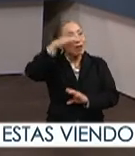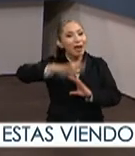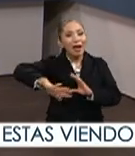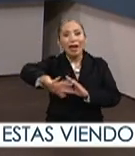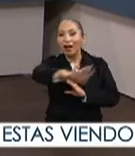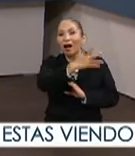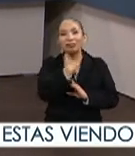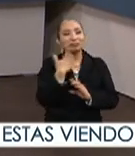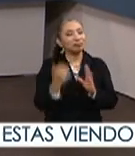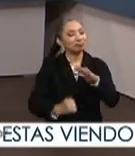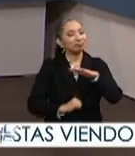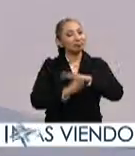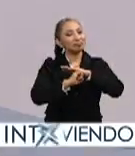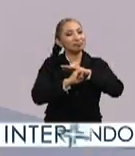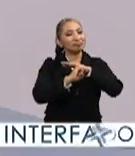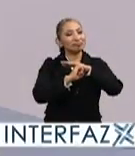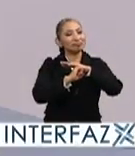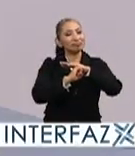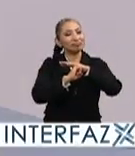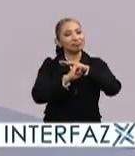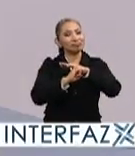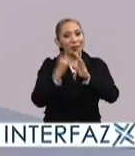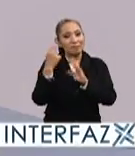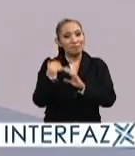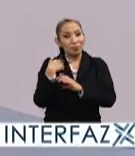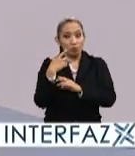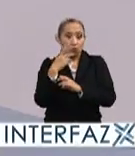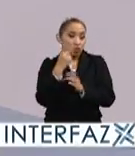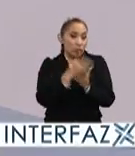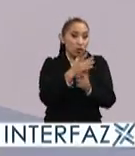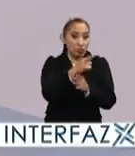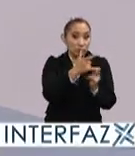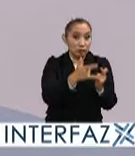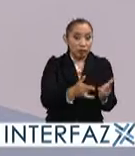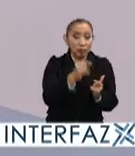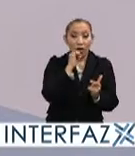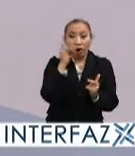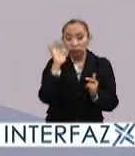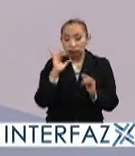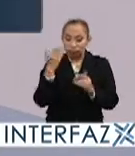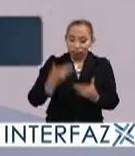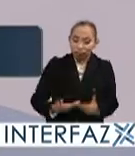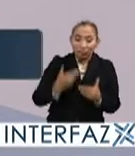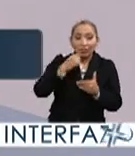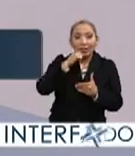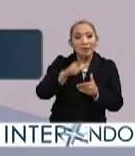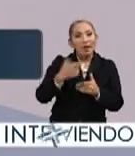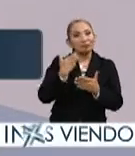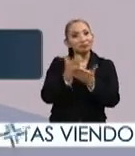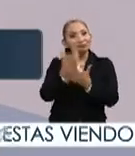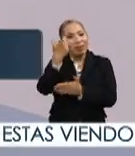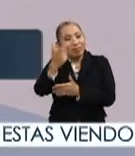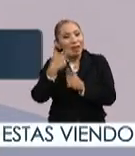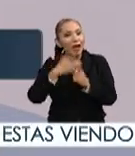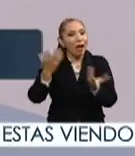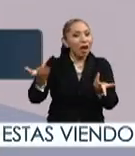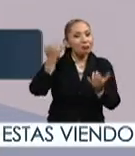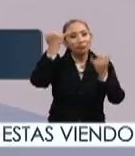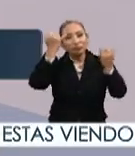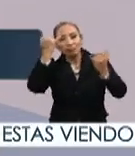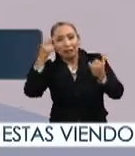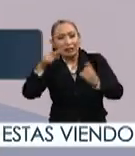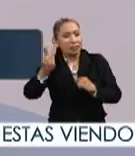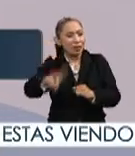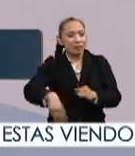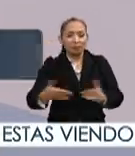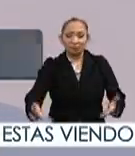que es una de las columnas vertebrales, pues no solo de nuestra historia, de nuestra identidad, sino también de la economía. Las industrias creativas son